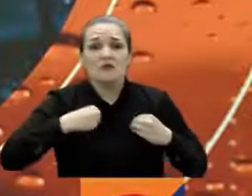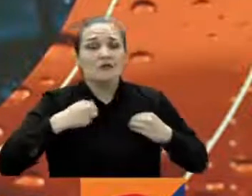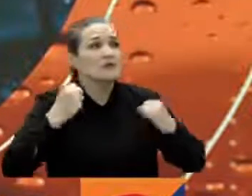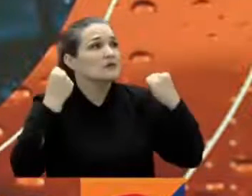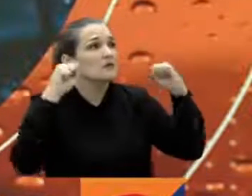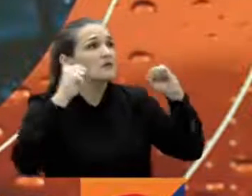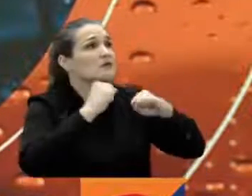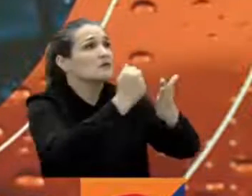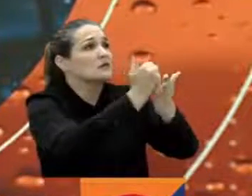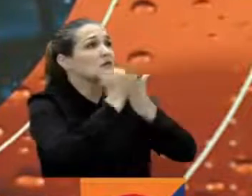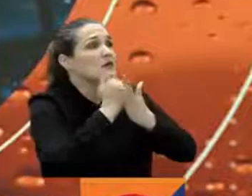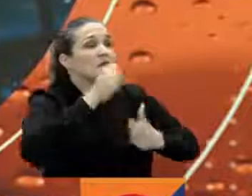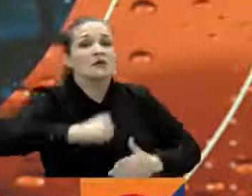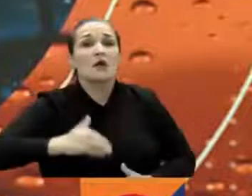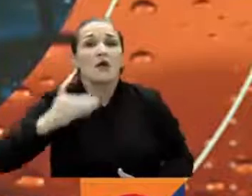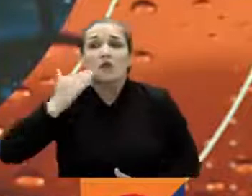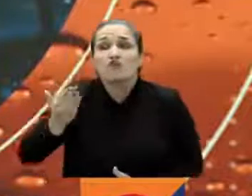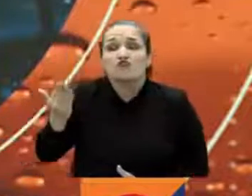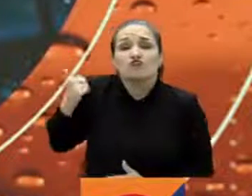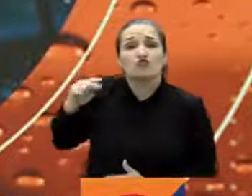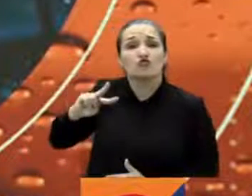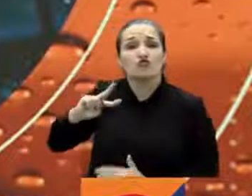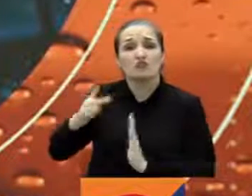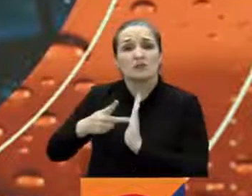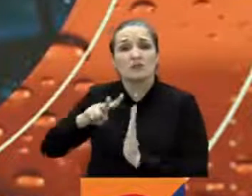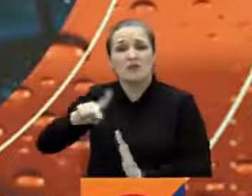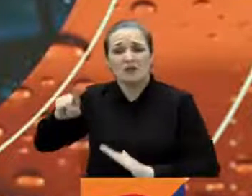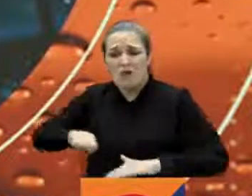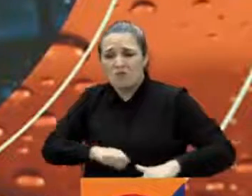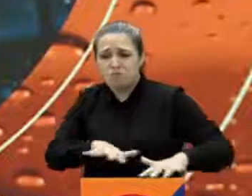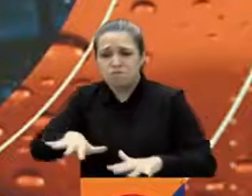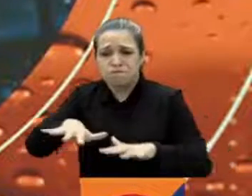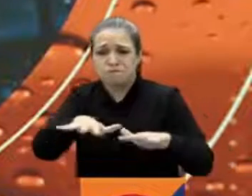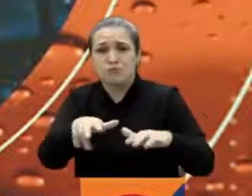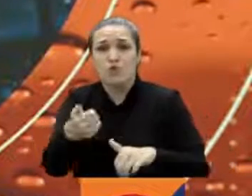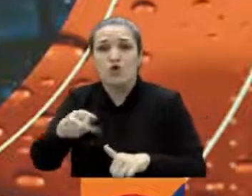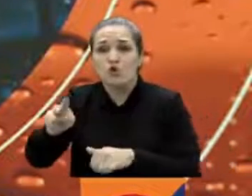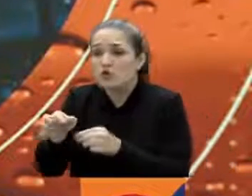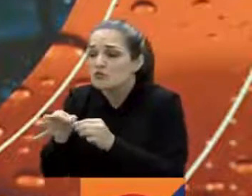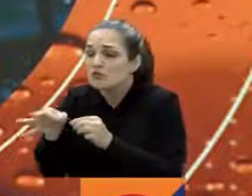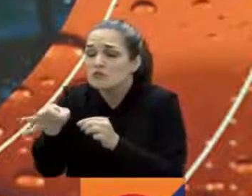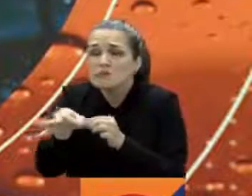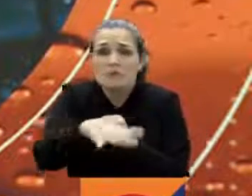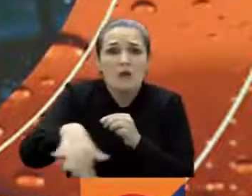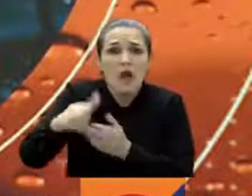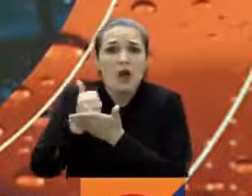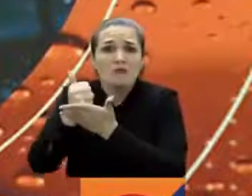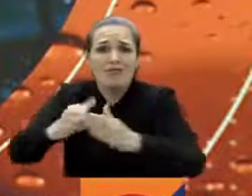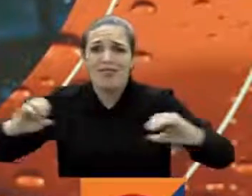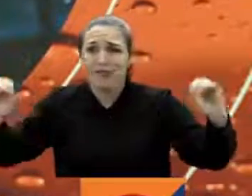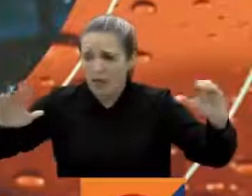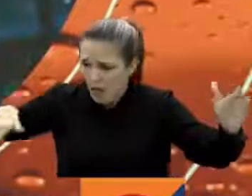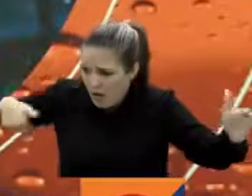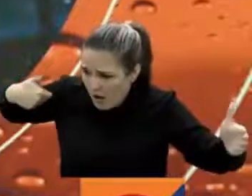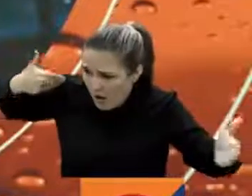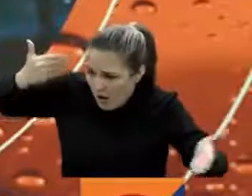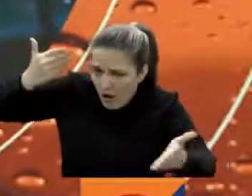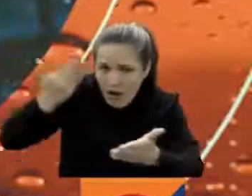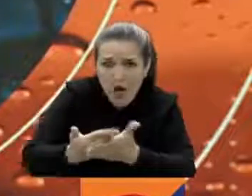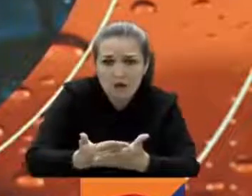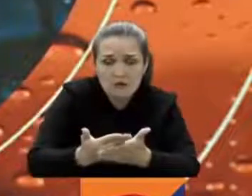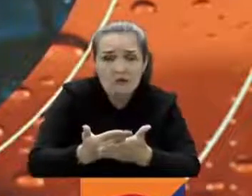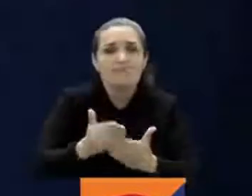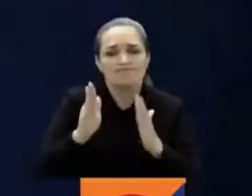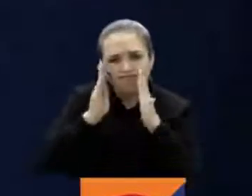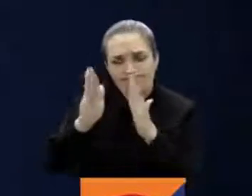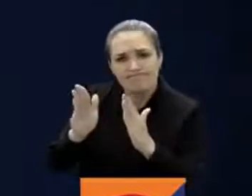de 2021 por inundaciones. 12 corregimientos aún no reciben ayudas humanitarias. Más información en el siguiente panorama.